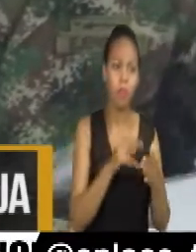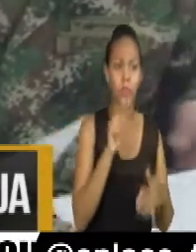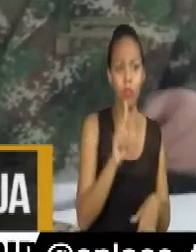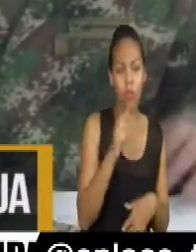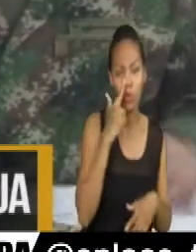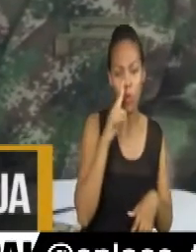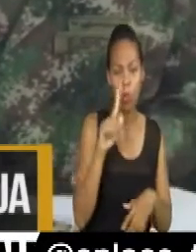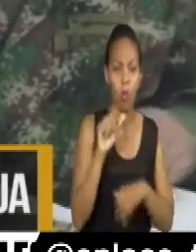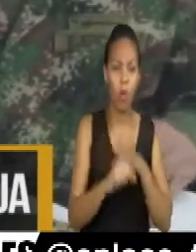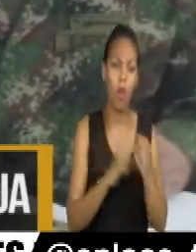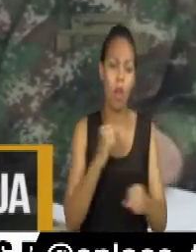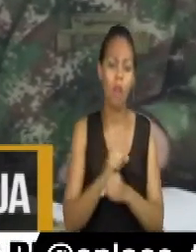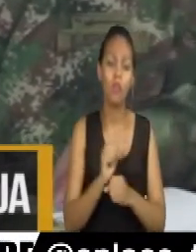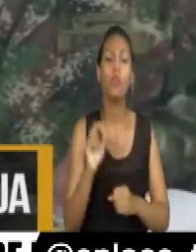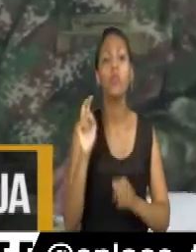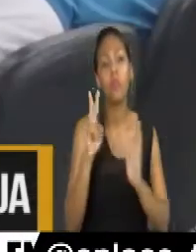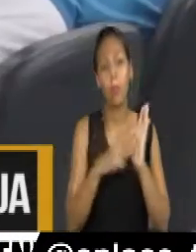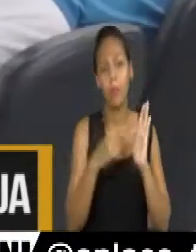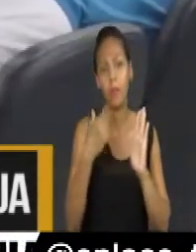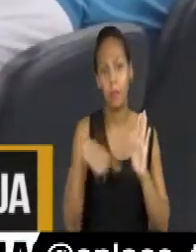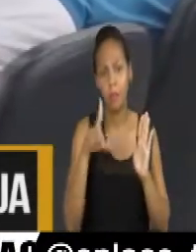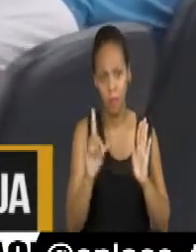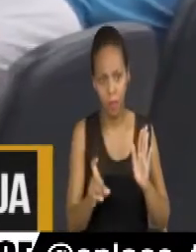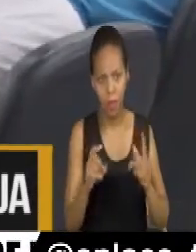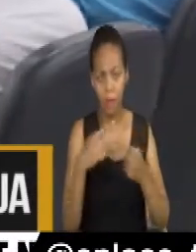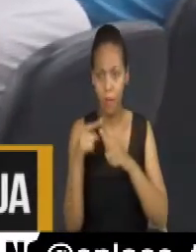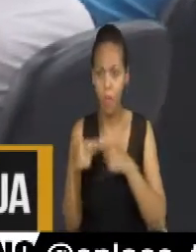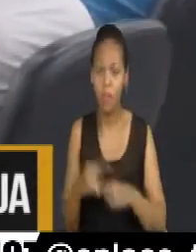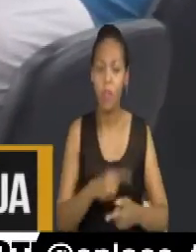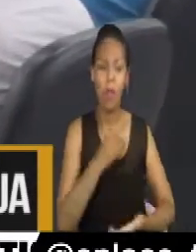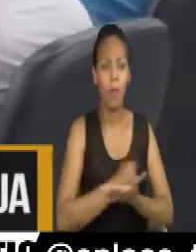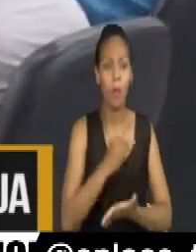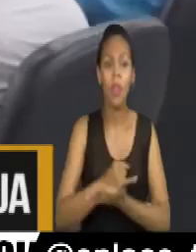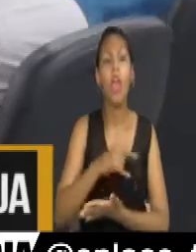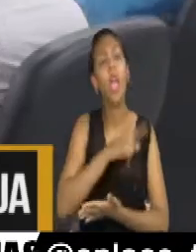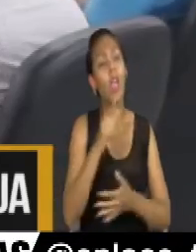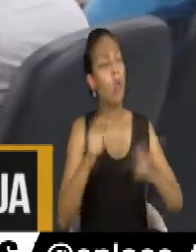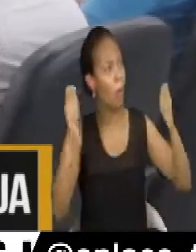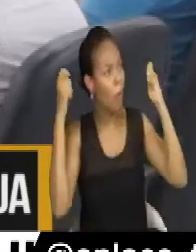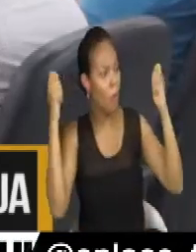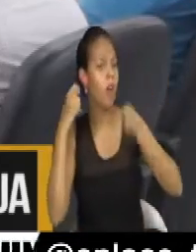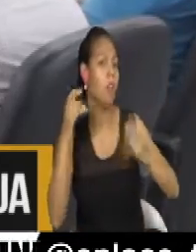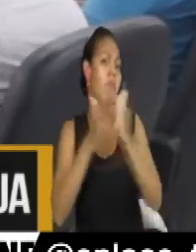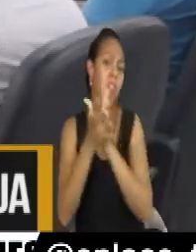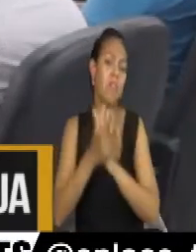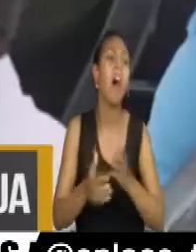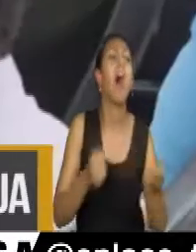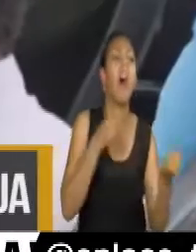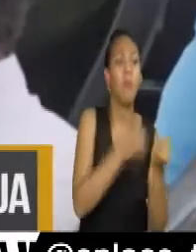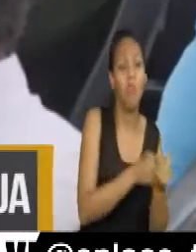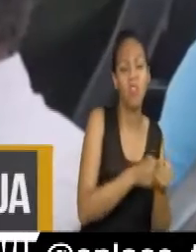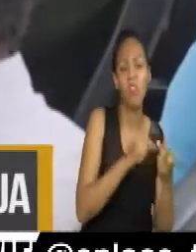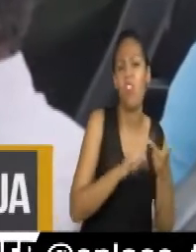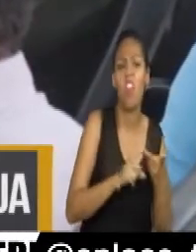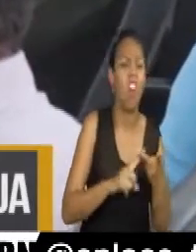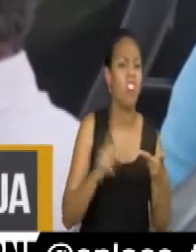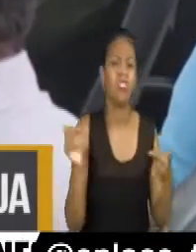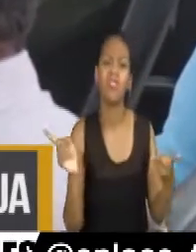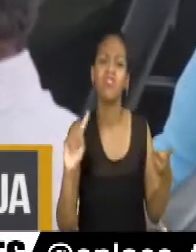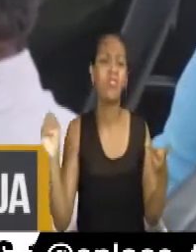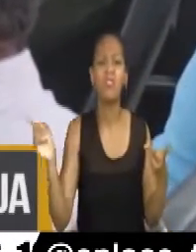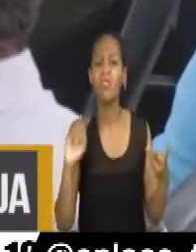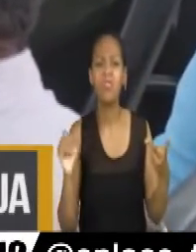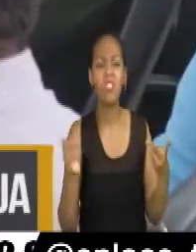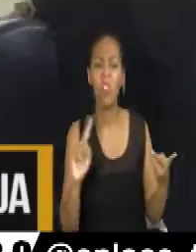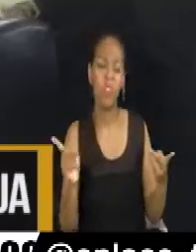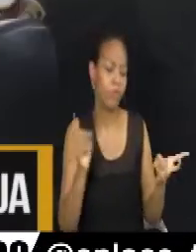de 2016 para que los diferentes comités de campaña realicen publicidad a favor en contra o por la abstención del mecanismo